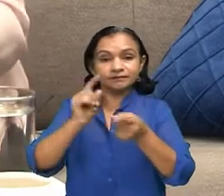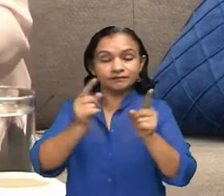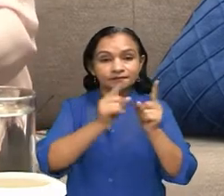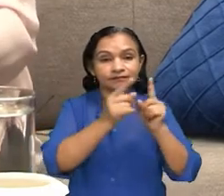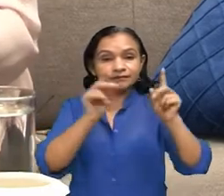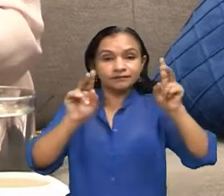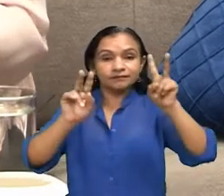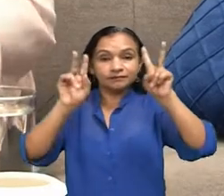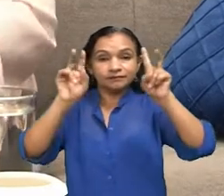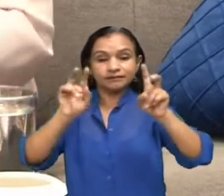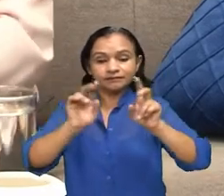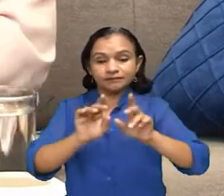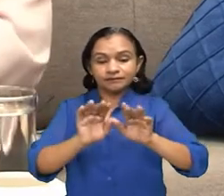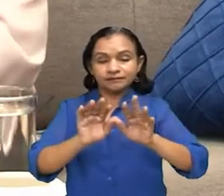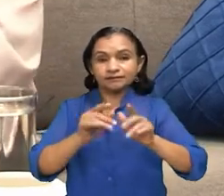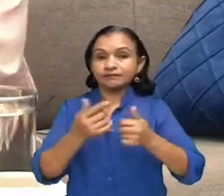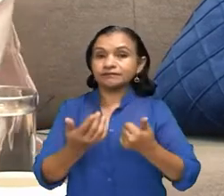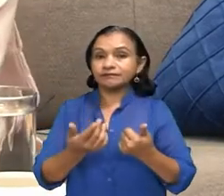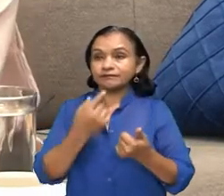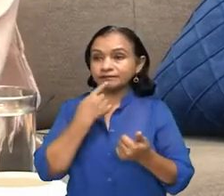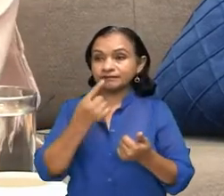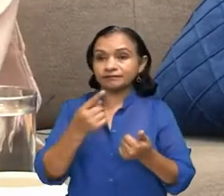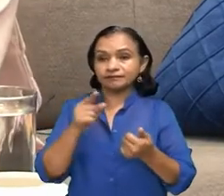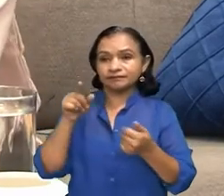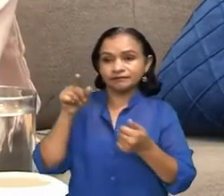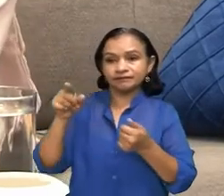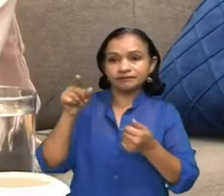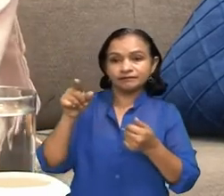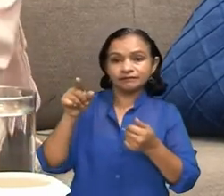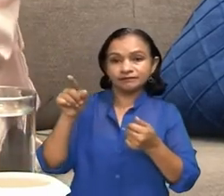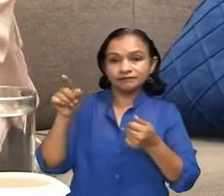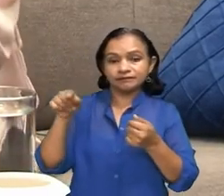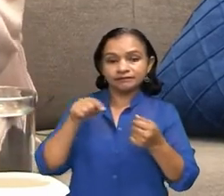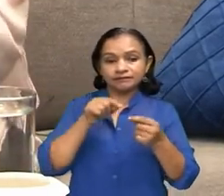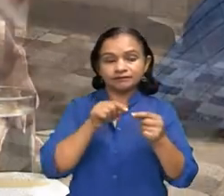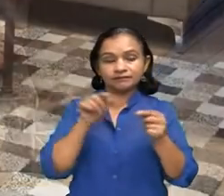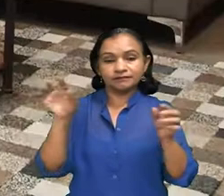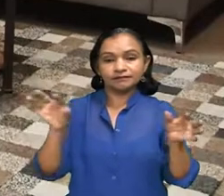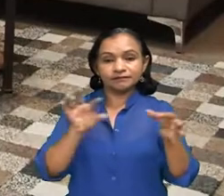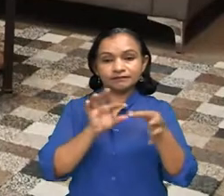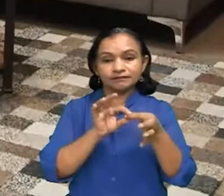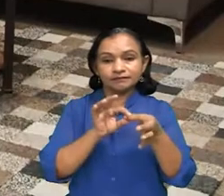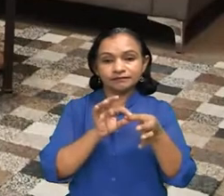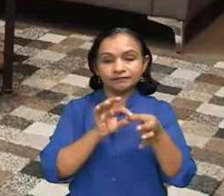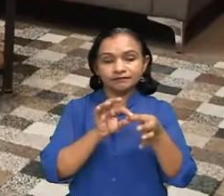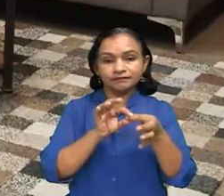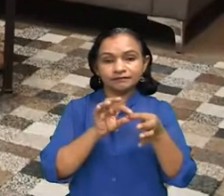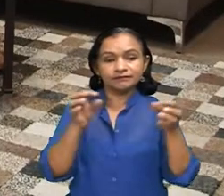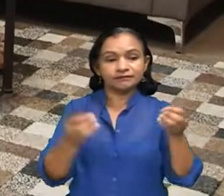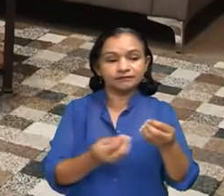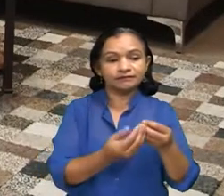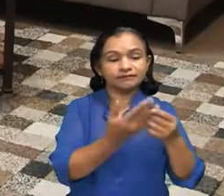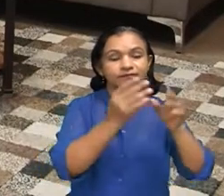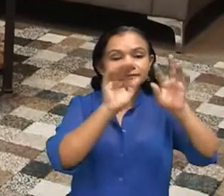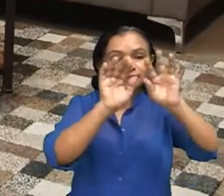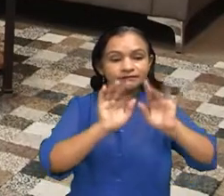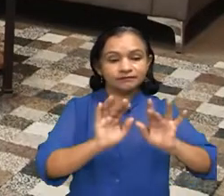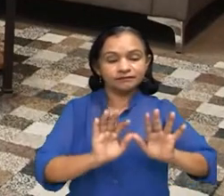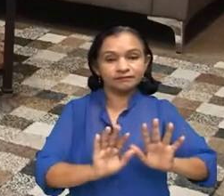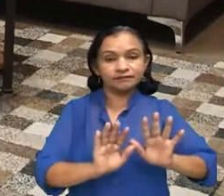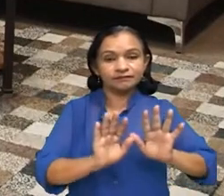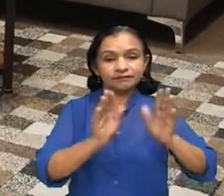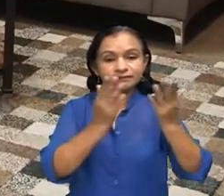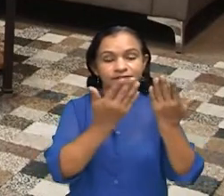tema digital okay. que dicen, tu cuadro con este artesano lo quiero proyectar en una plataforma, en un museo